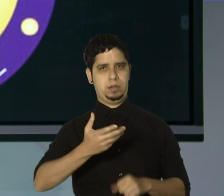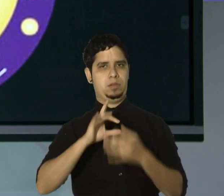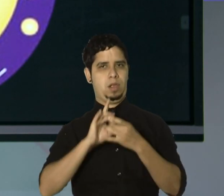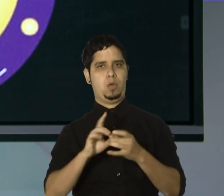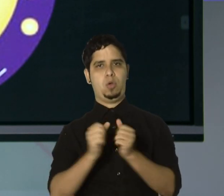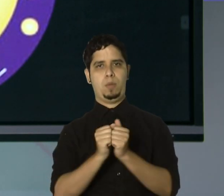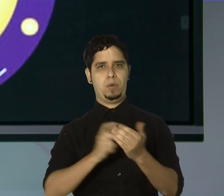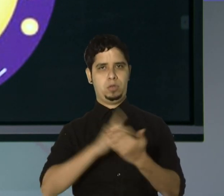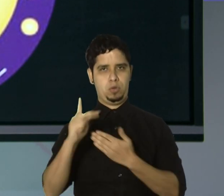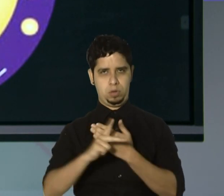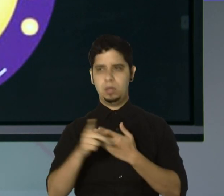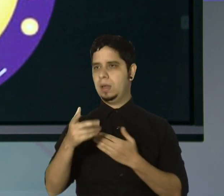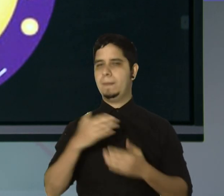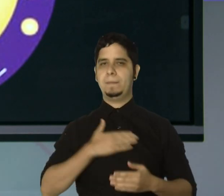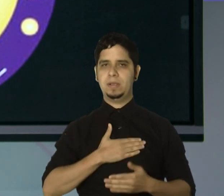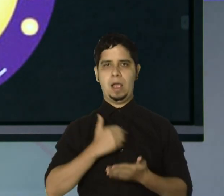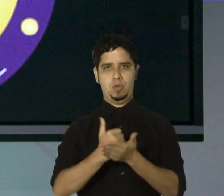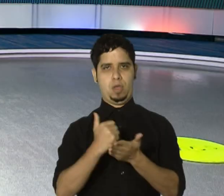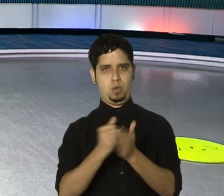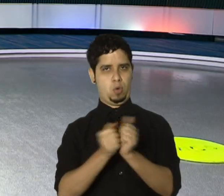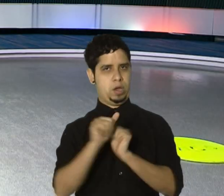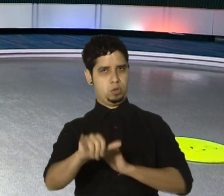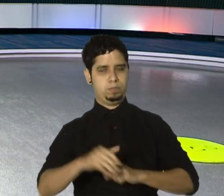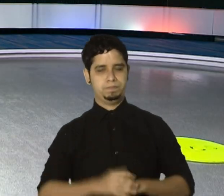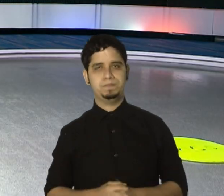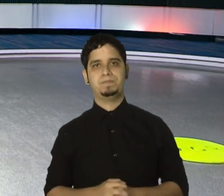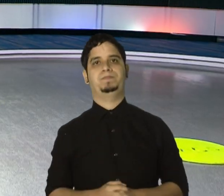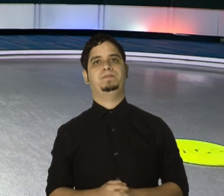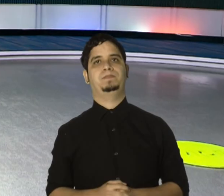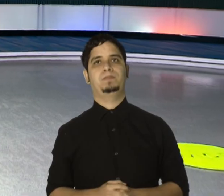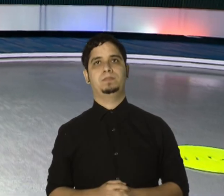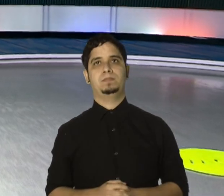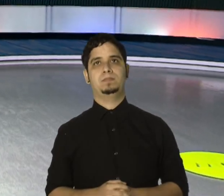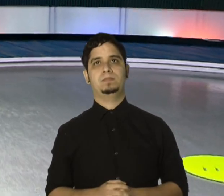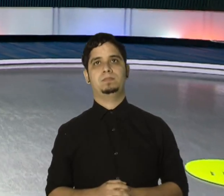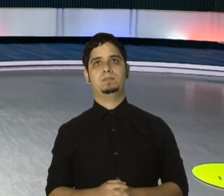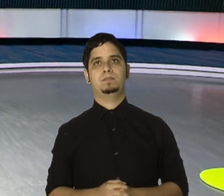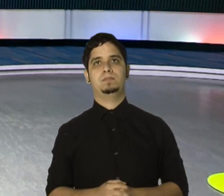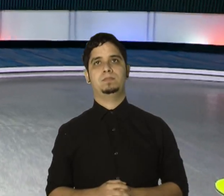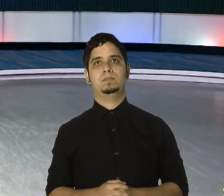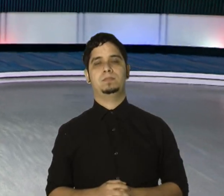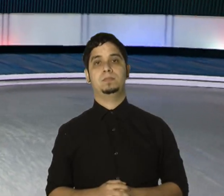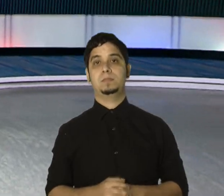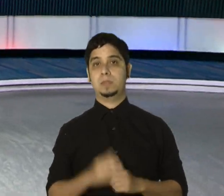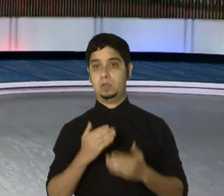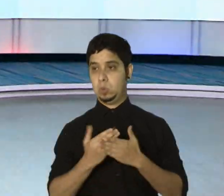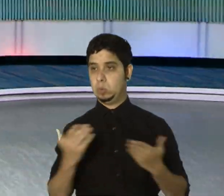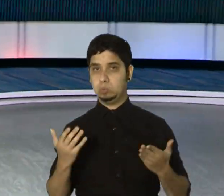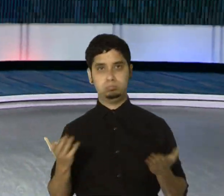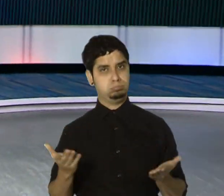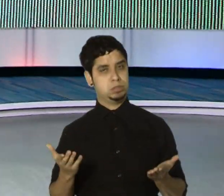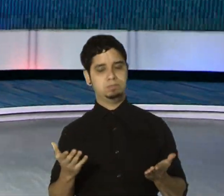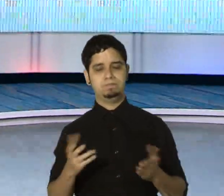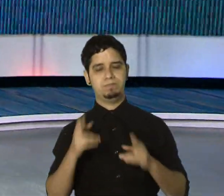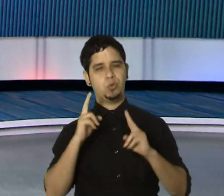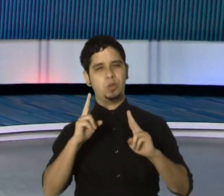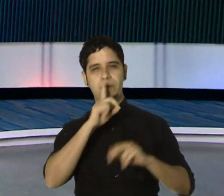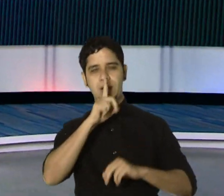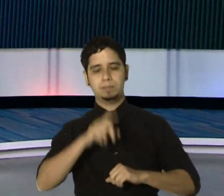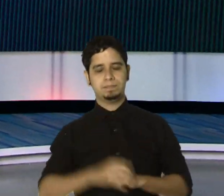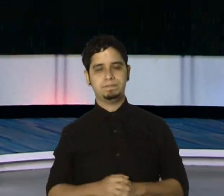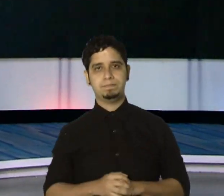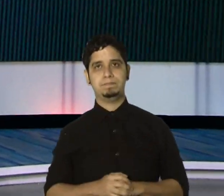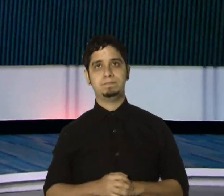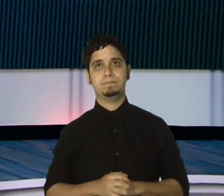Muy agradecido para que usted nos ayude con este proyecto. Bueno, el agradecido soy yo por el privilegio de estar aquí. La realidad es que para poder